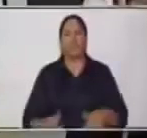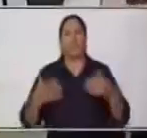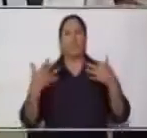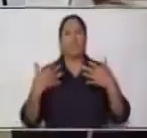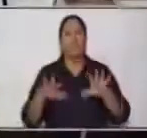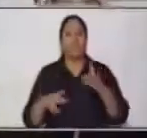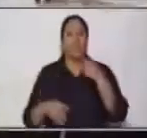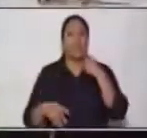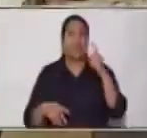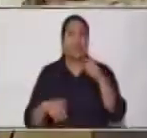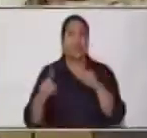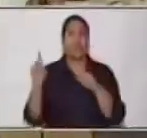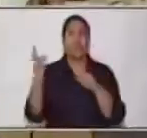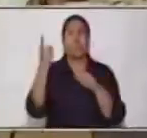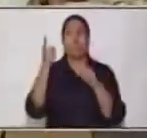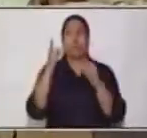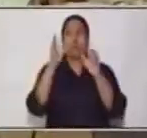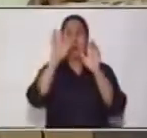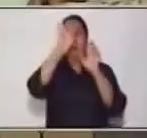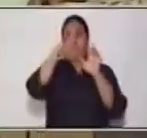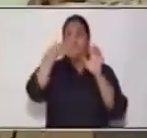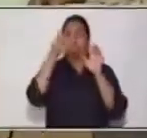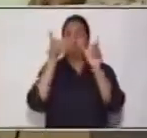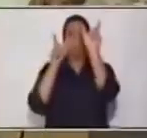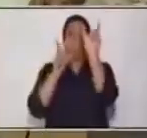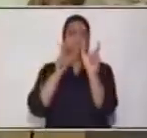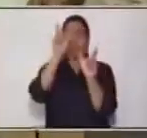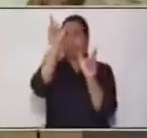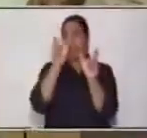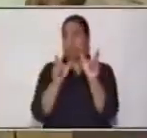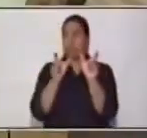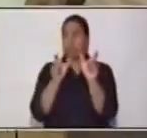primera ecuación que vamos a encontrar los puntos